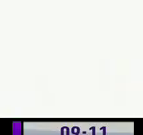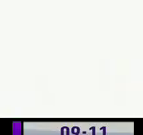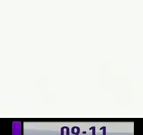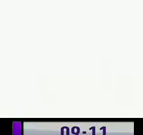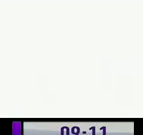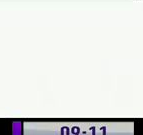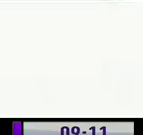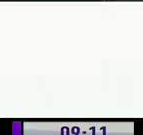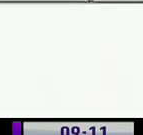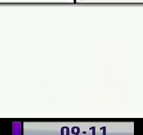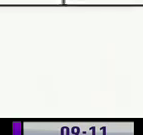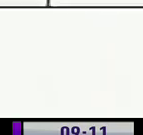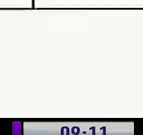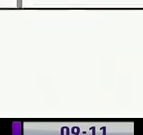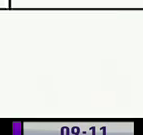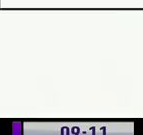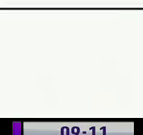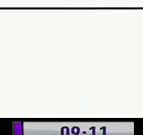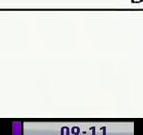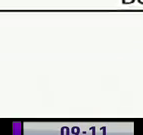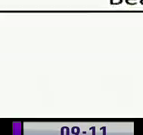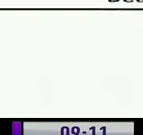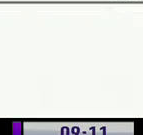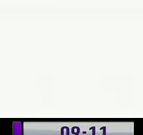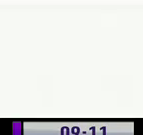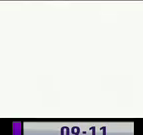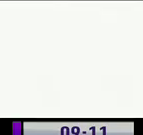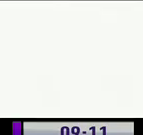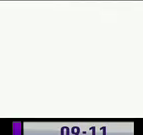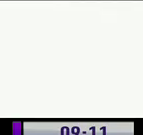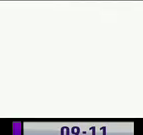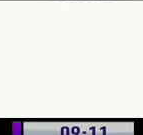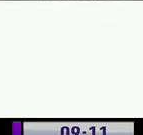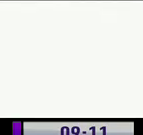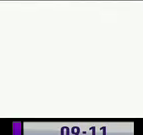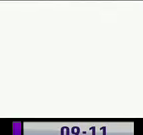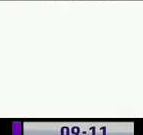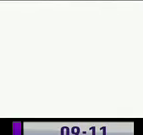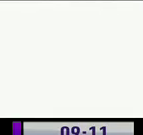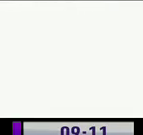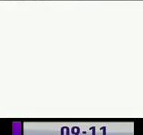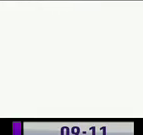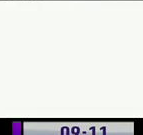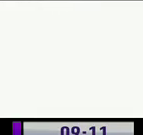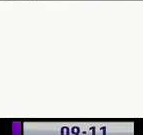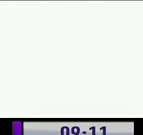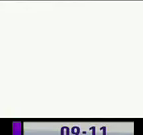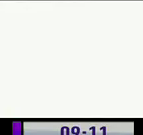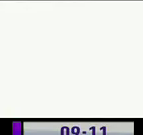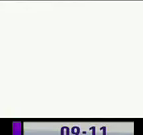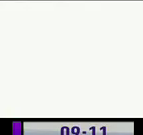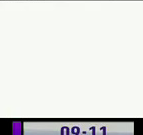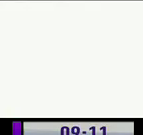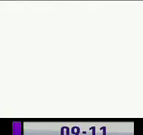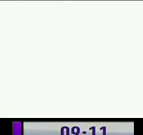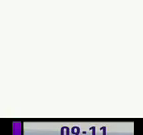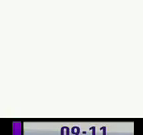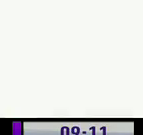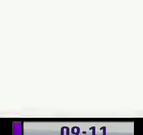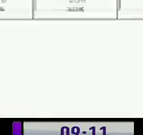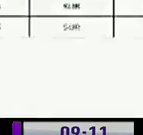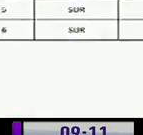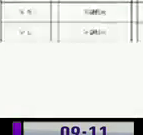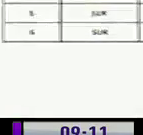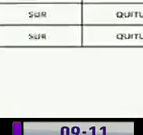Y en la Maldonado, ingreso al Beaterio, hay presencia de manifestantes que están obstaculizando